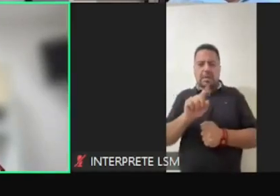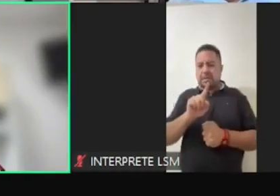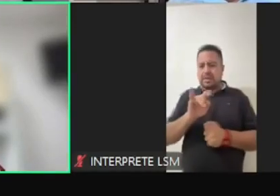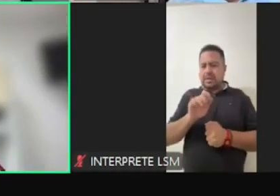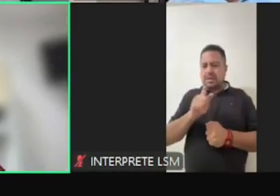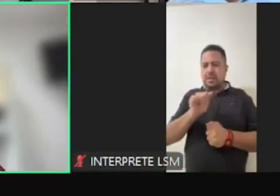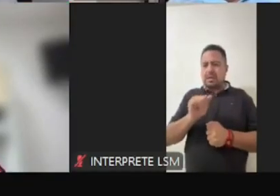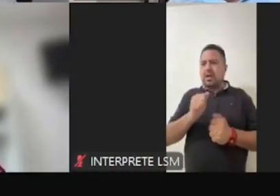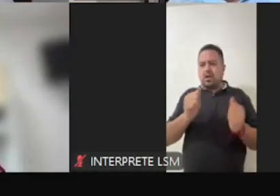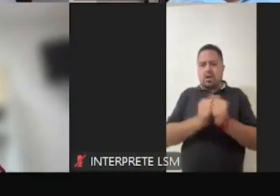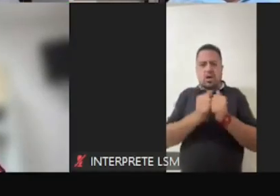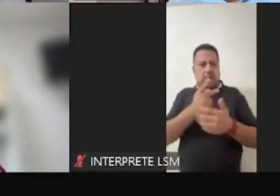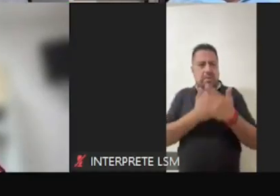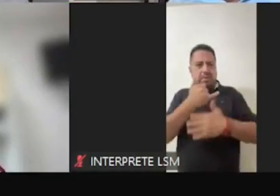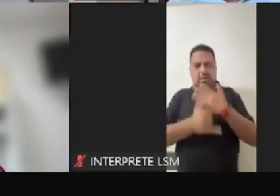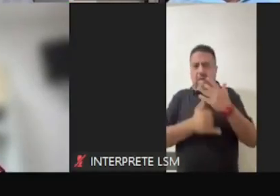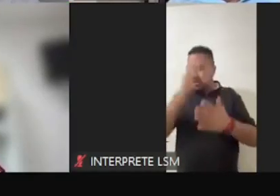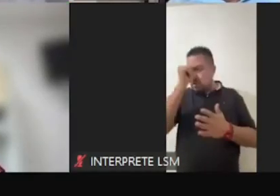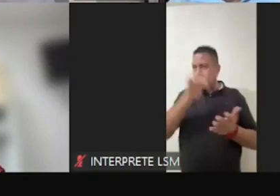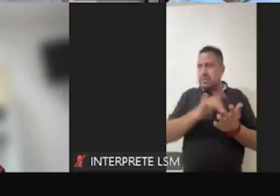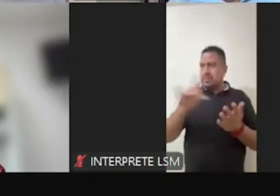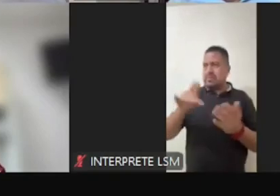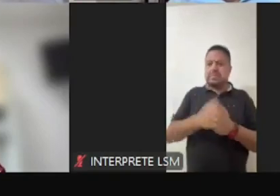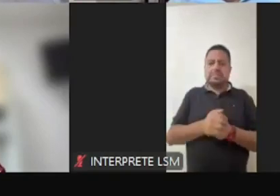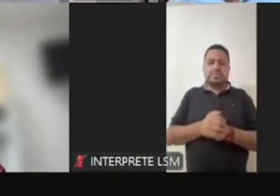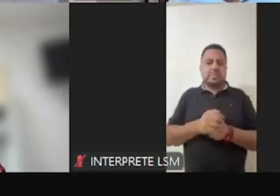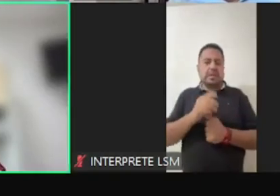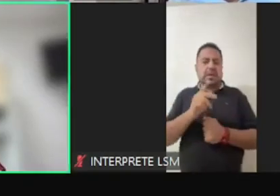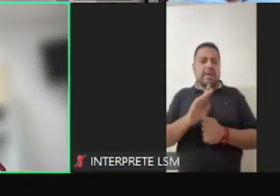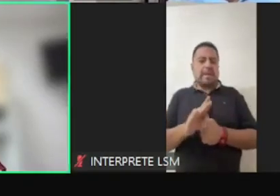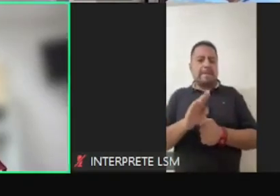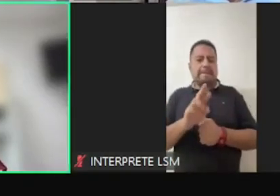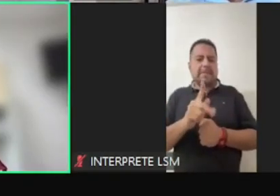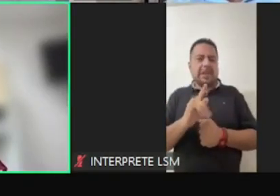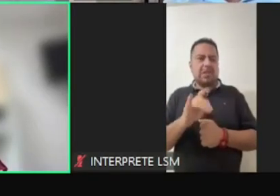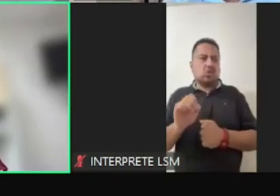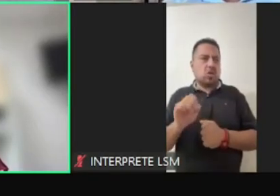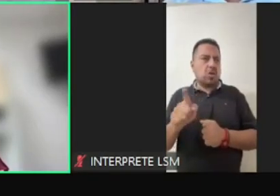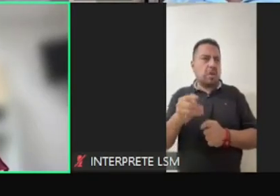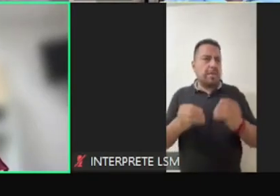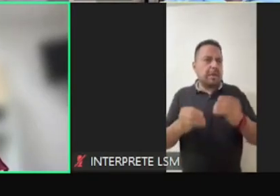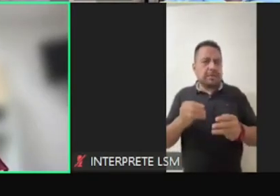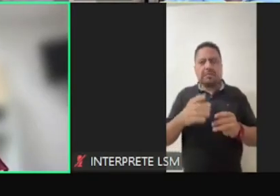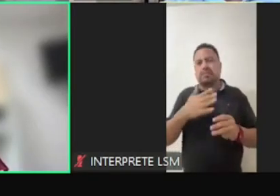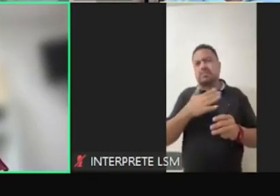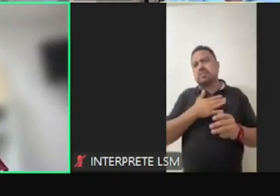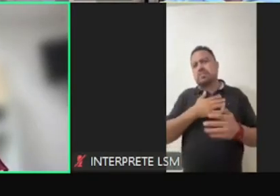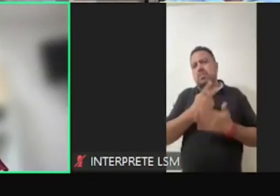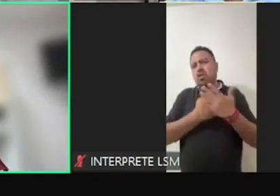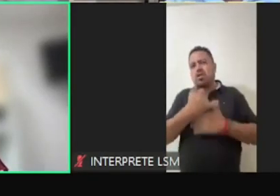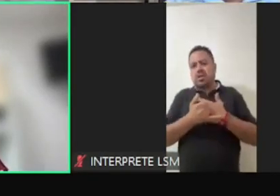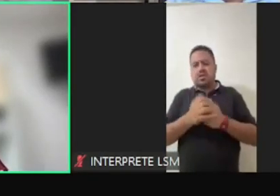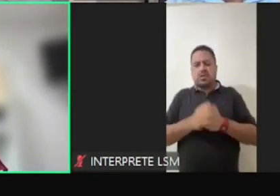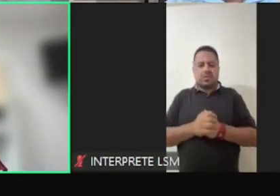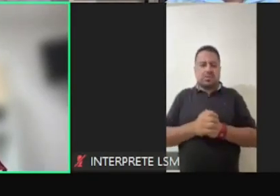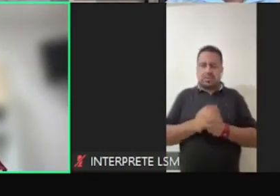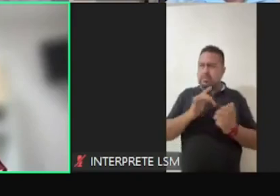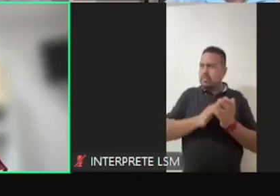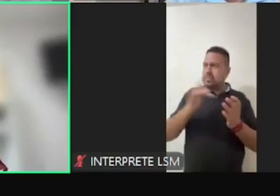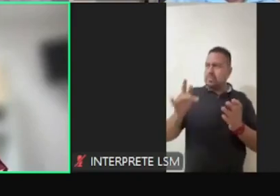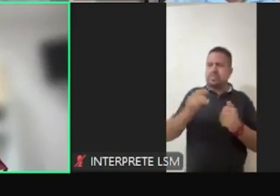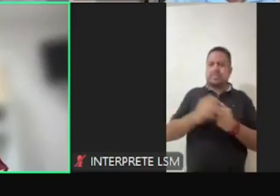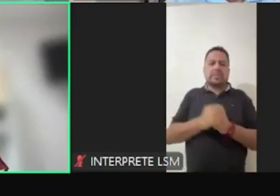con el proyecto Gracias magistrada magistrada ponente Hilda Rosa delgado es mi proyecto Gracias